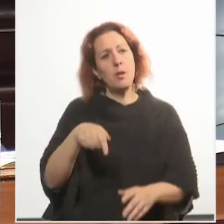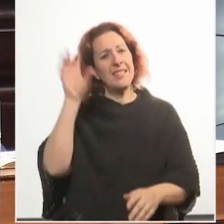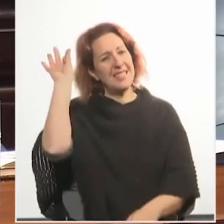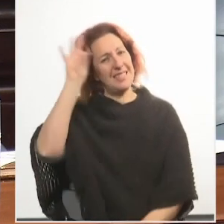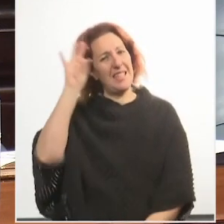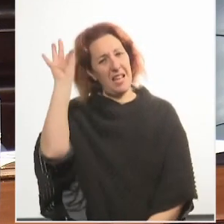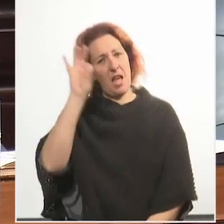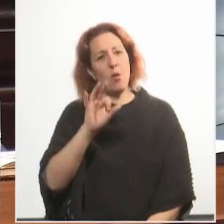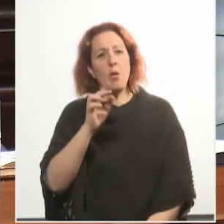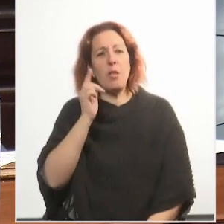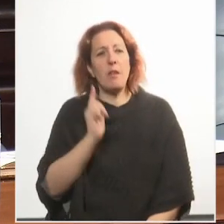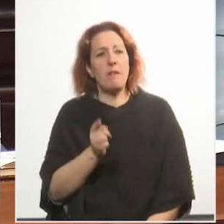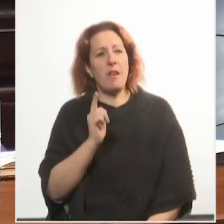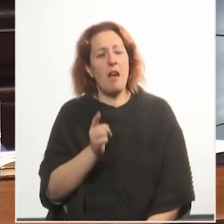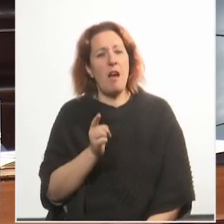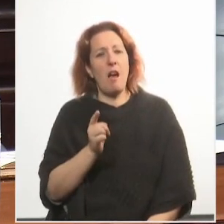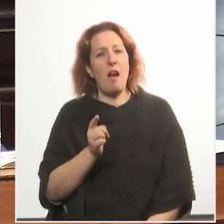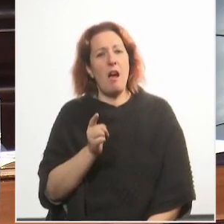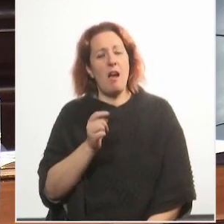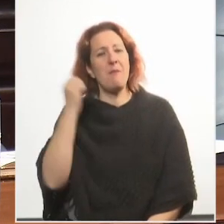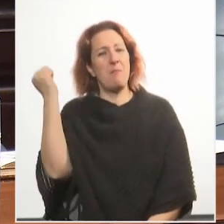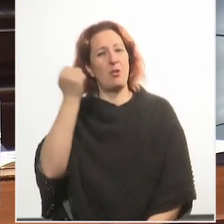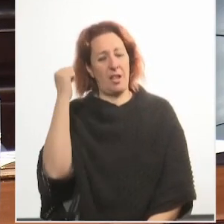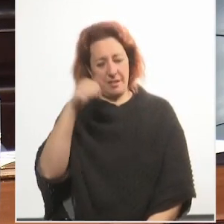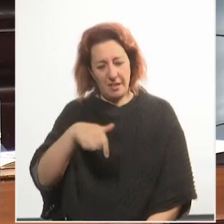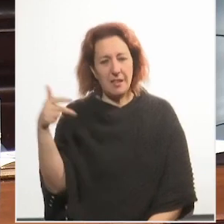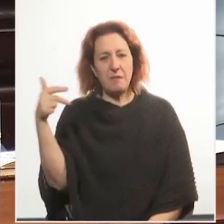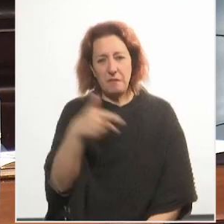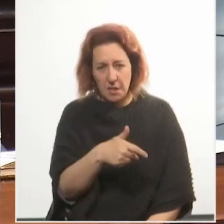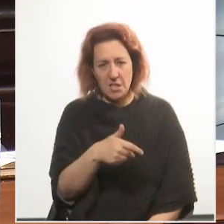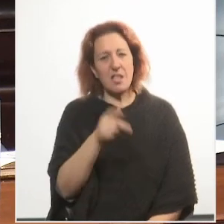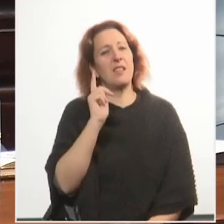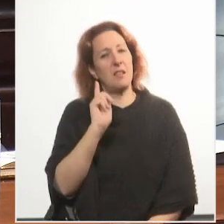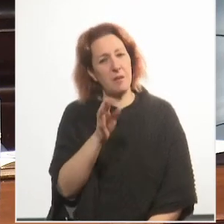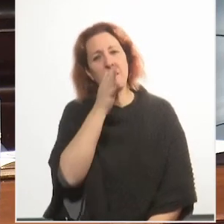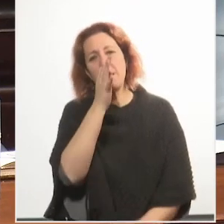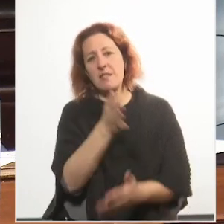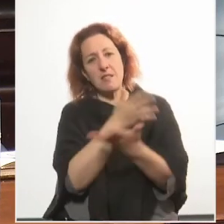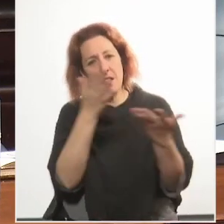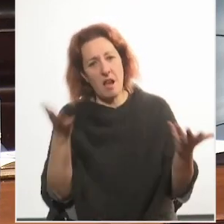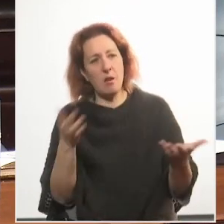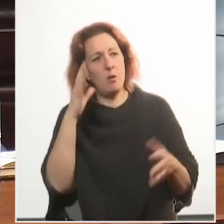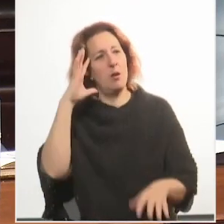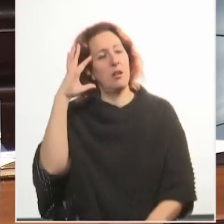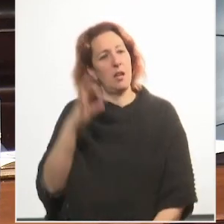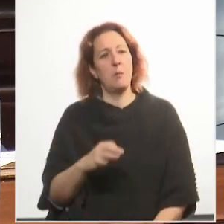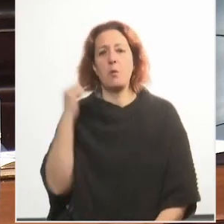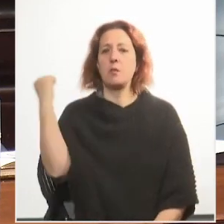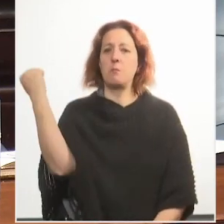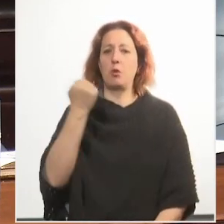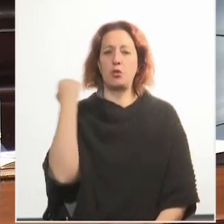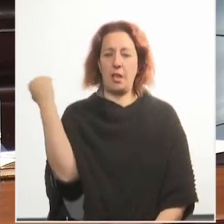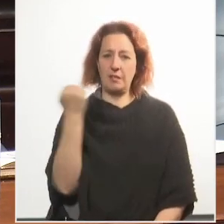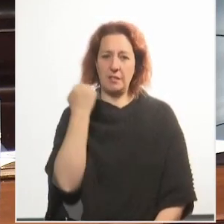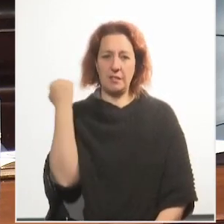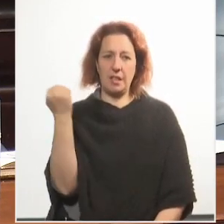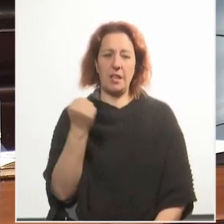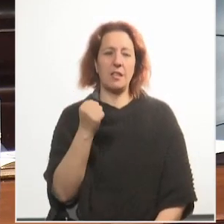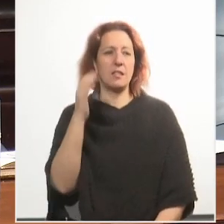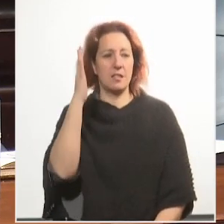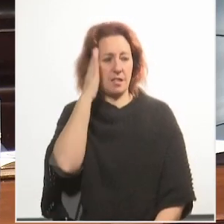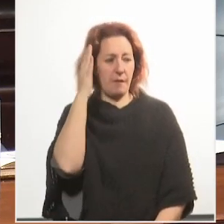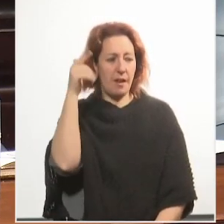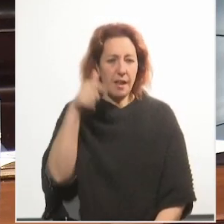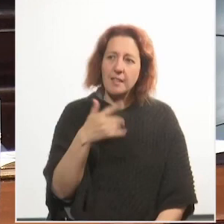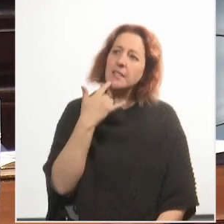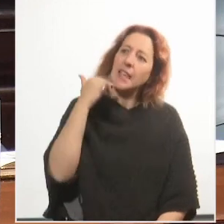de la República no debía pasar esta fecha en forma indiferente y creemos que es importante tener presente